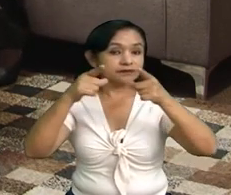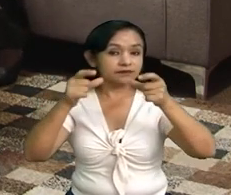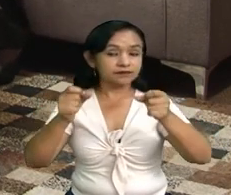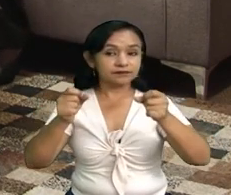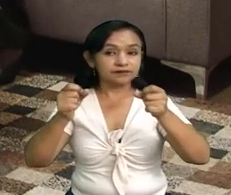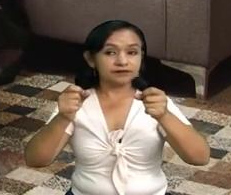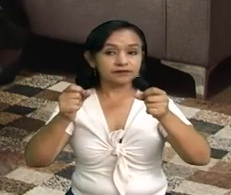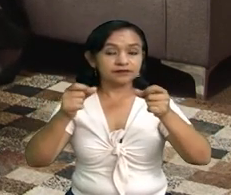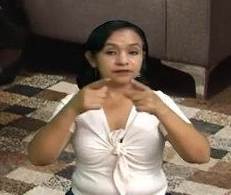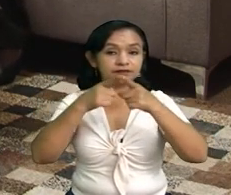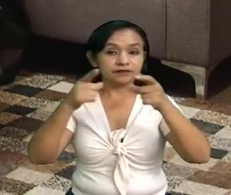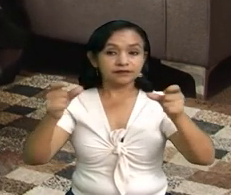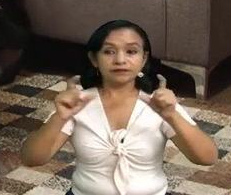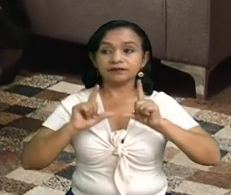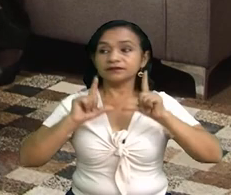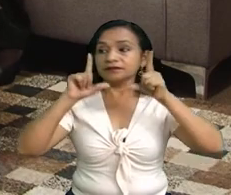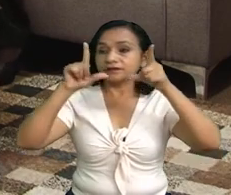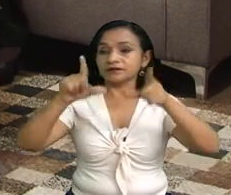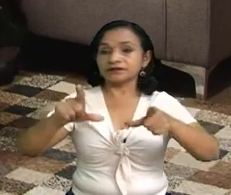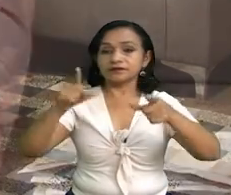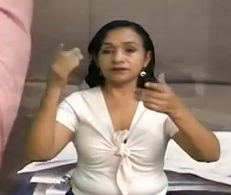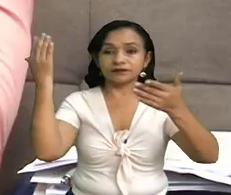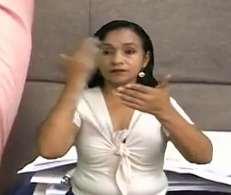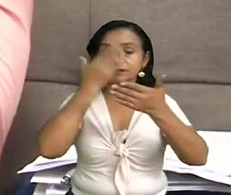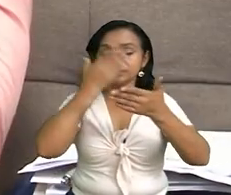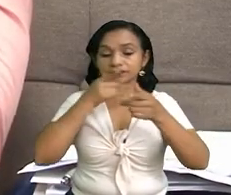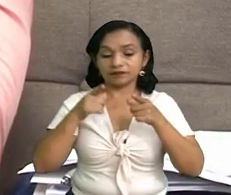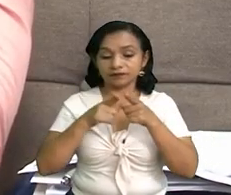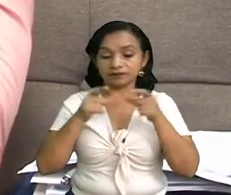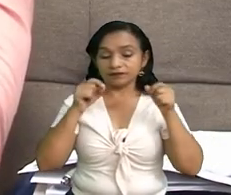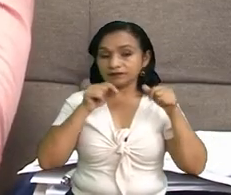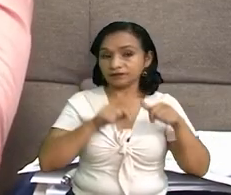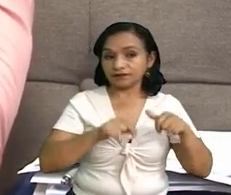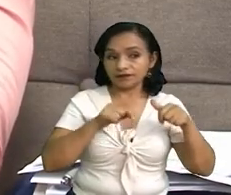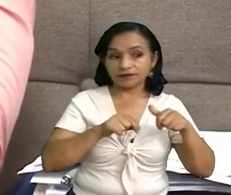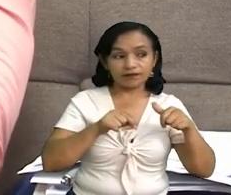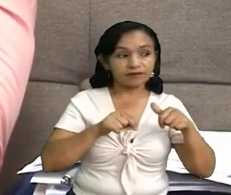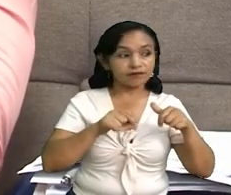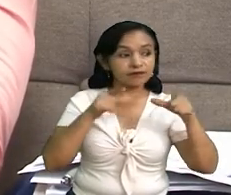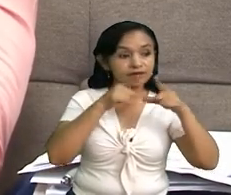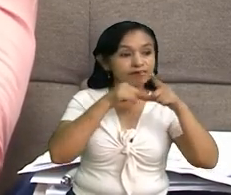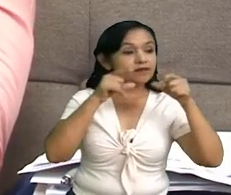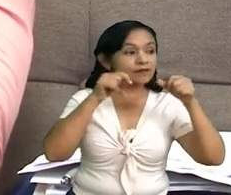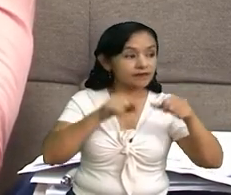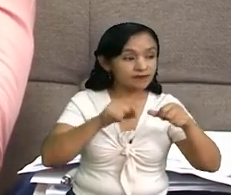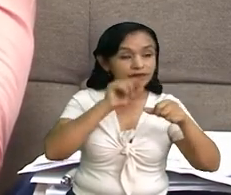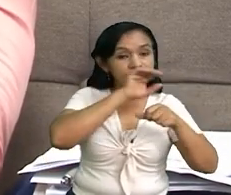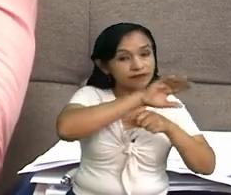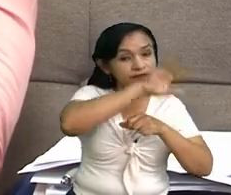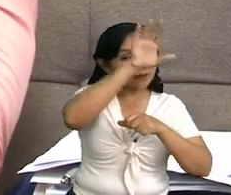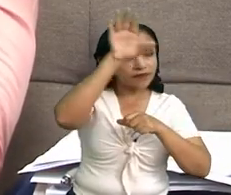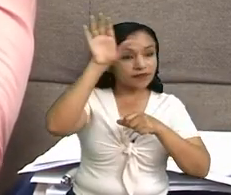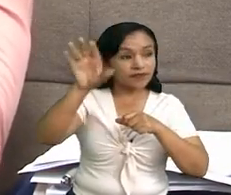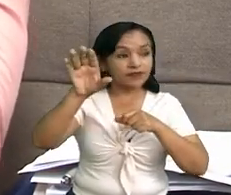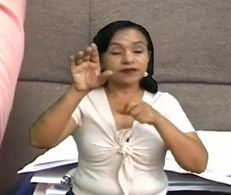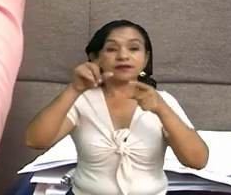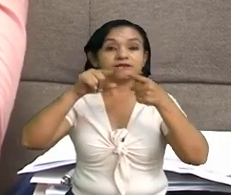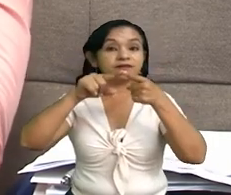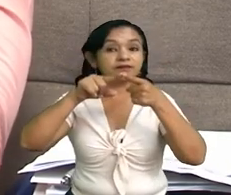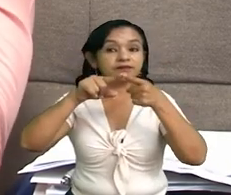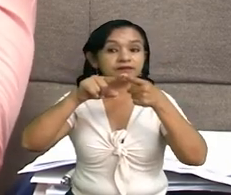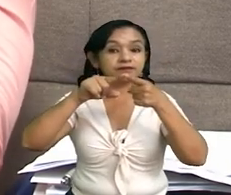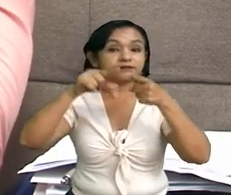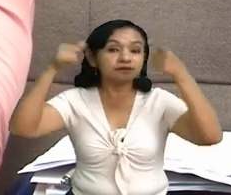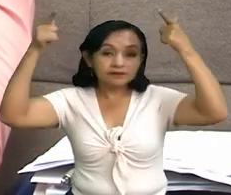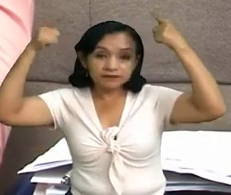se prematriculan y hacen examen los estudiantes de Managua, que proceden de Managua, de todo el departamento, los que proceden